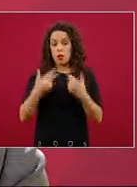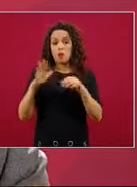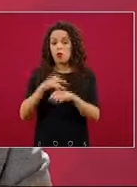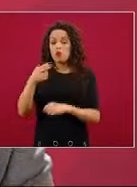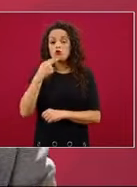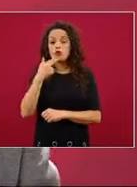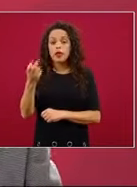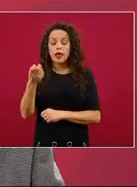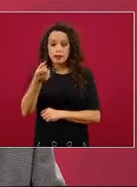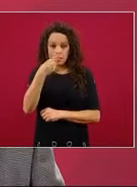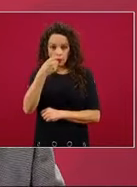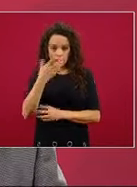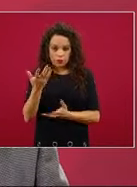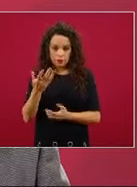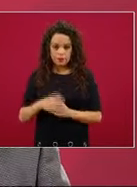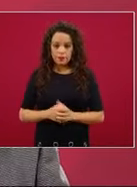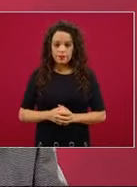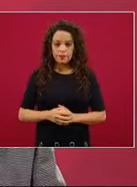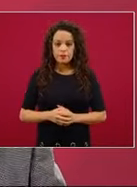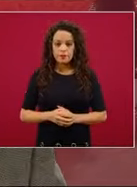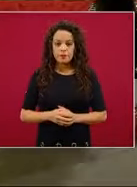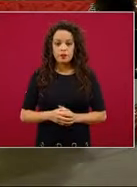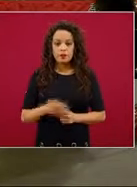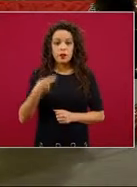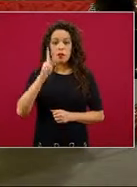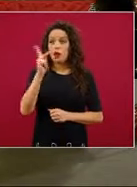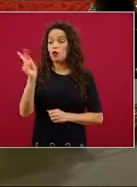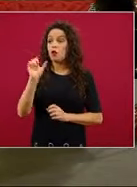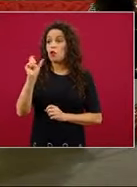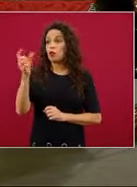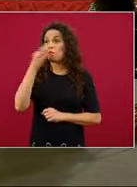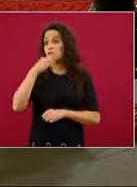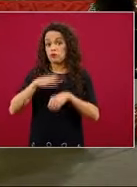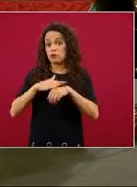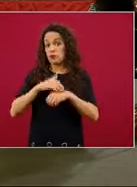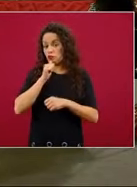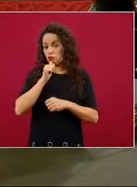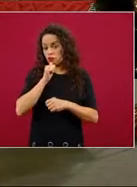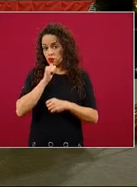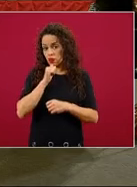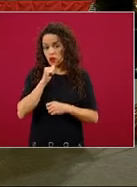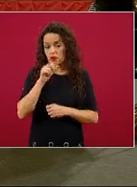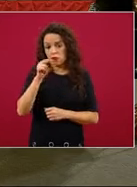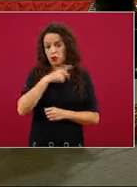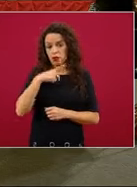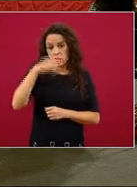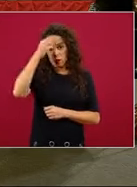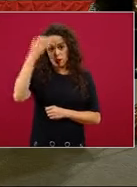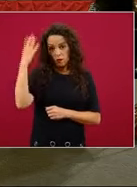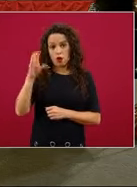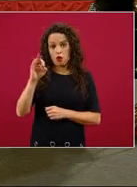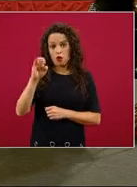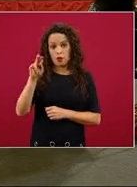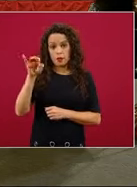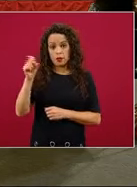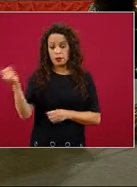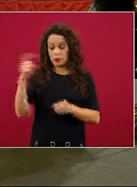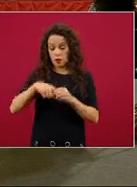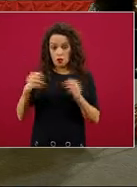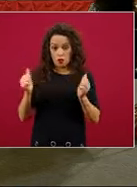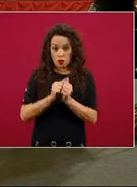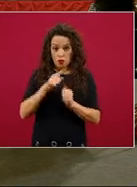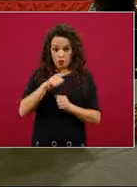A reserva de que no haya sido yo todavía informado al respecto, no olvidar que COFEPRIS, aunque está ahora adscrita a la